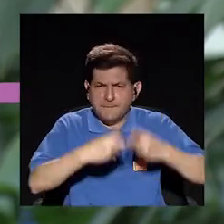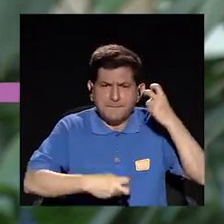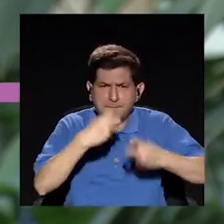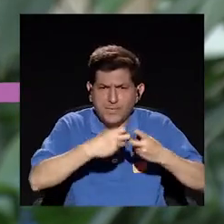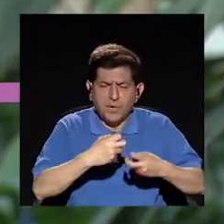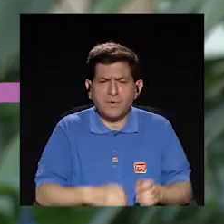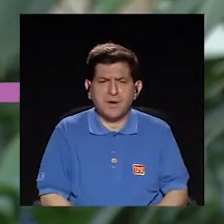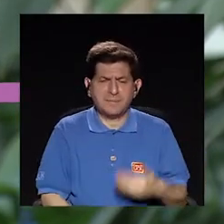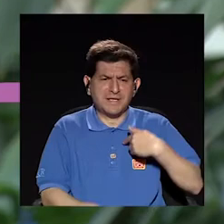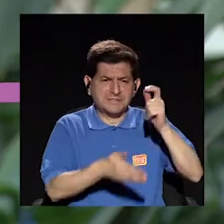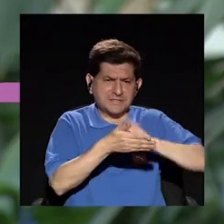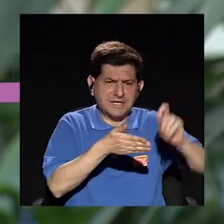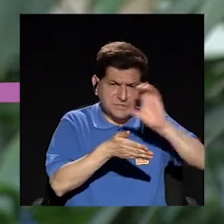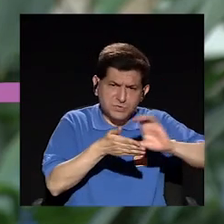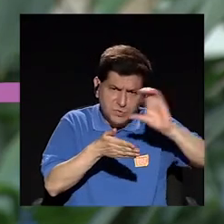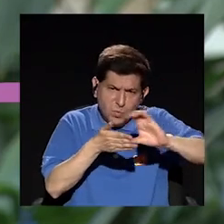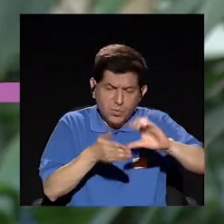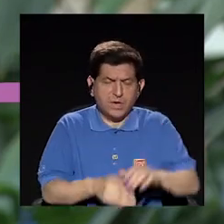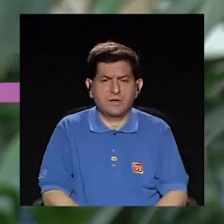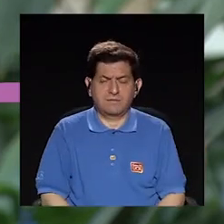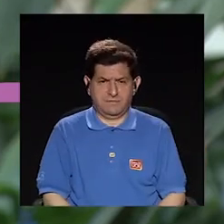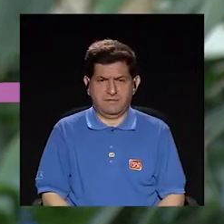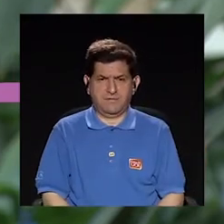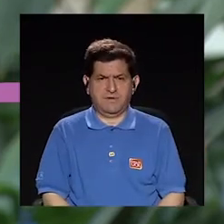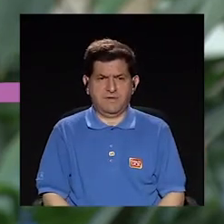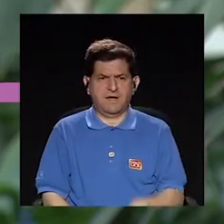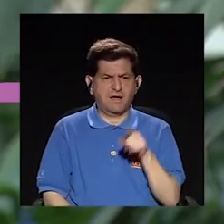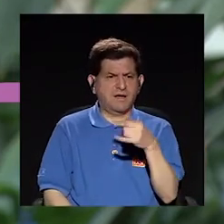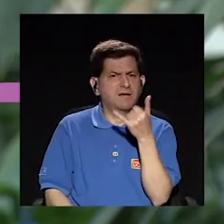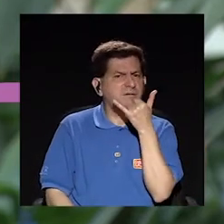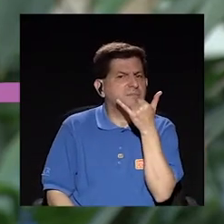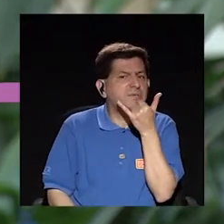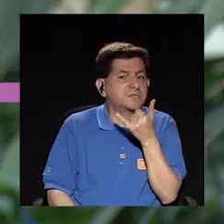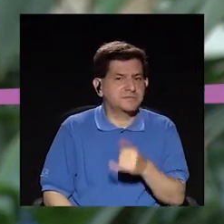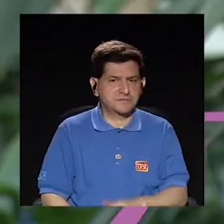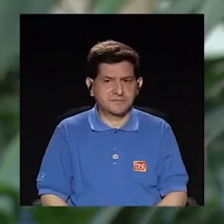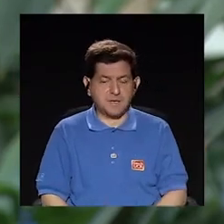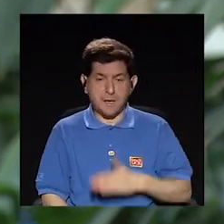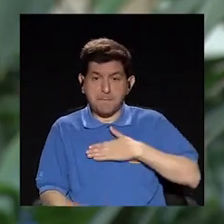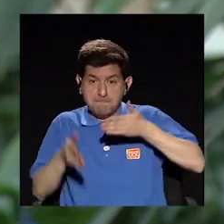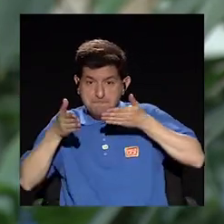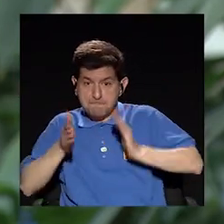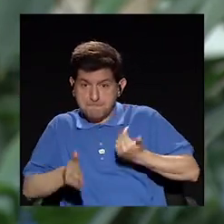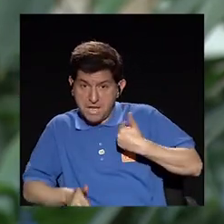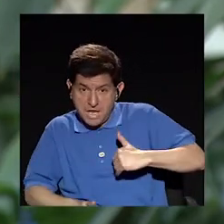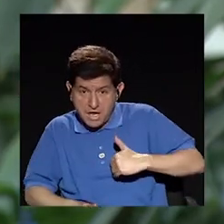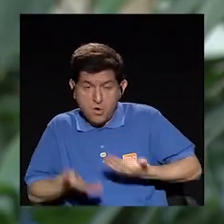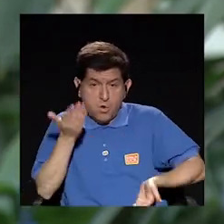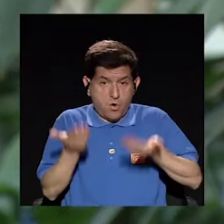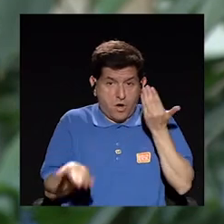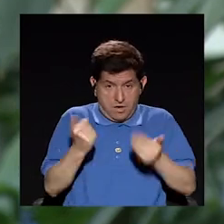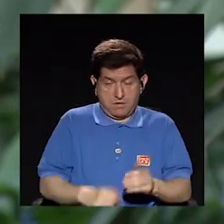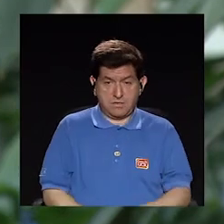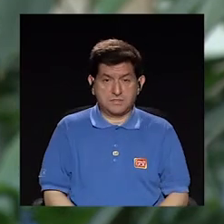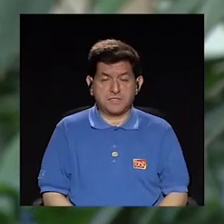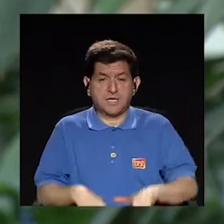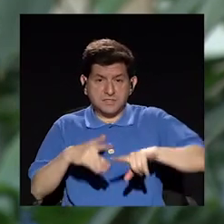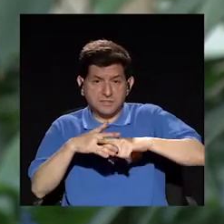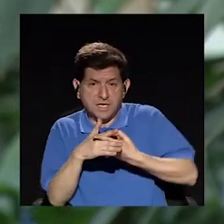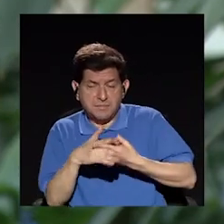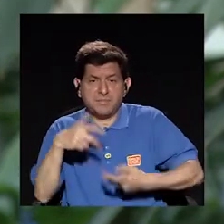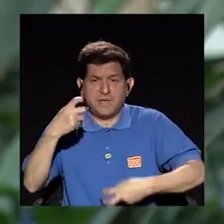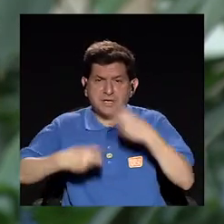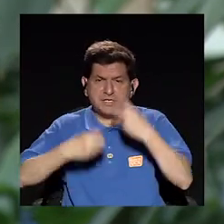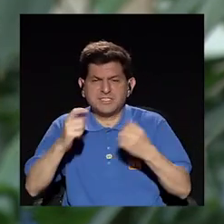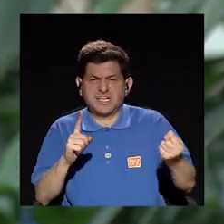problemas en la escuela o en el colegio, ¿qué es lo que está pasando? Si mi hijo en algún momento determinado, por ejemplo, comenzó